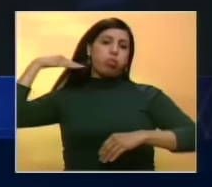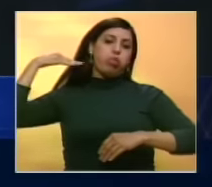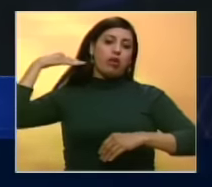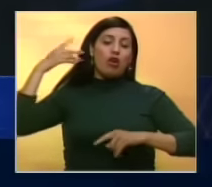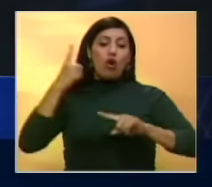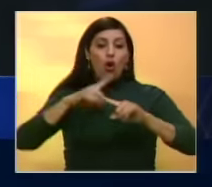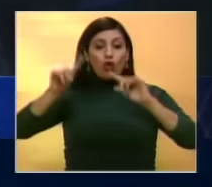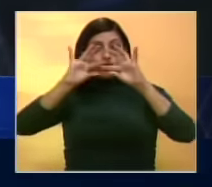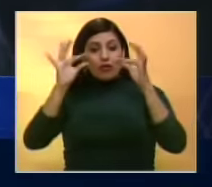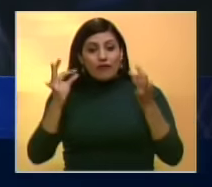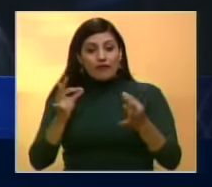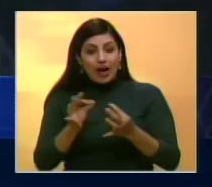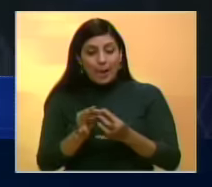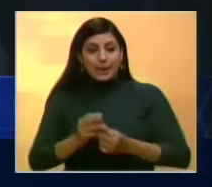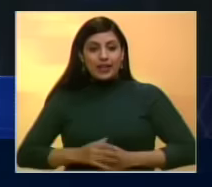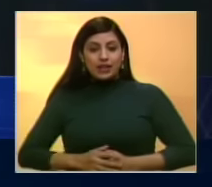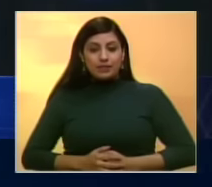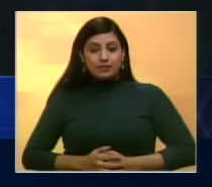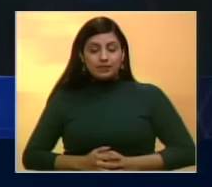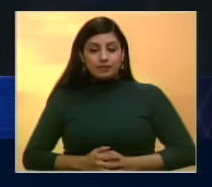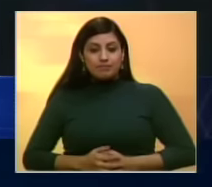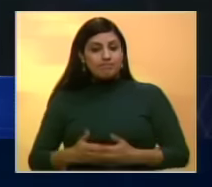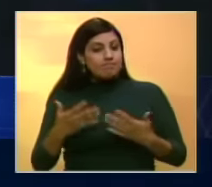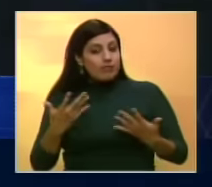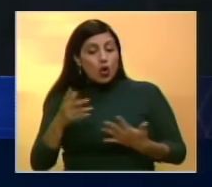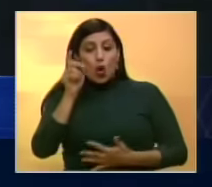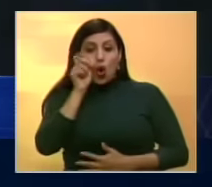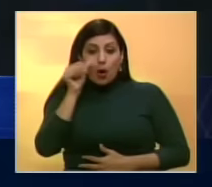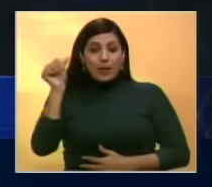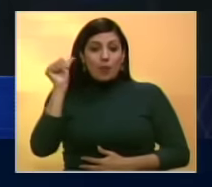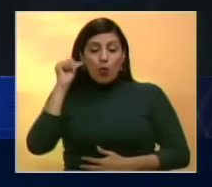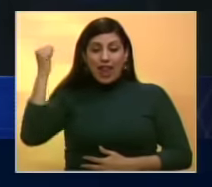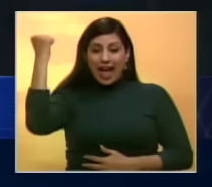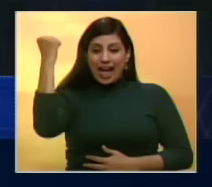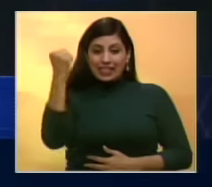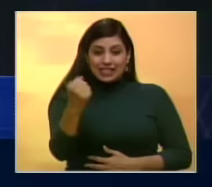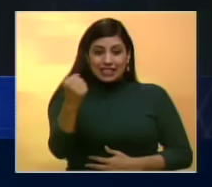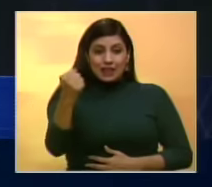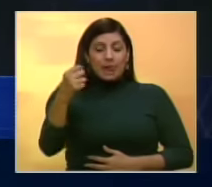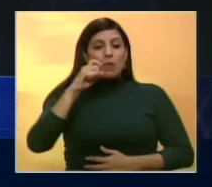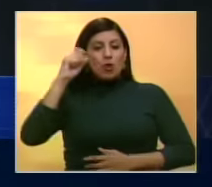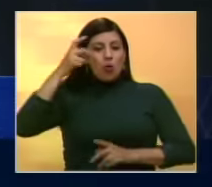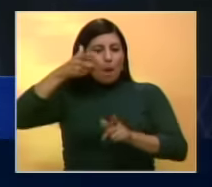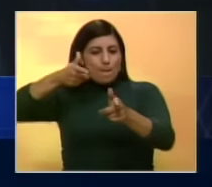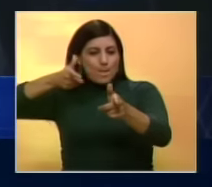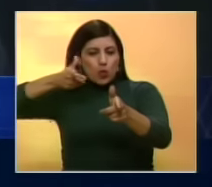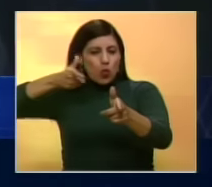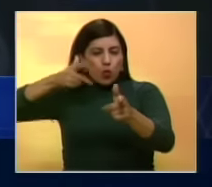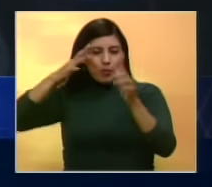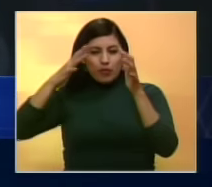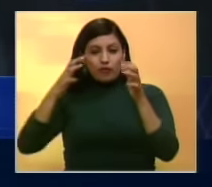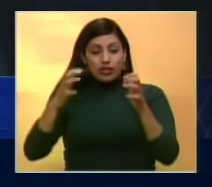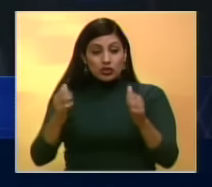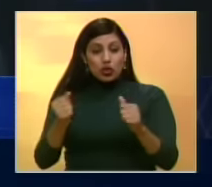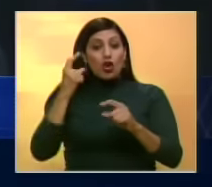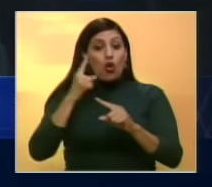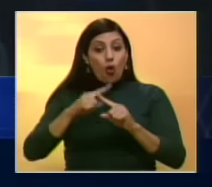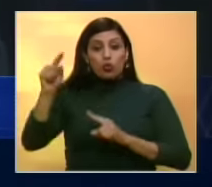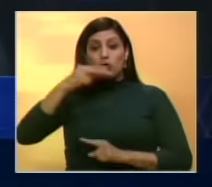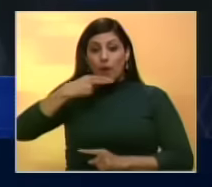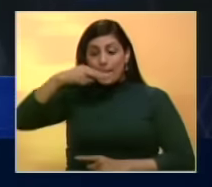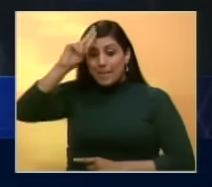los familiares de hombres y mujeres asesinados por francotiradores